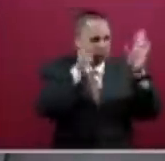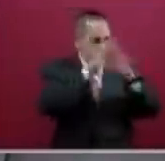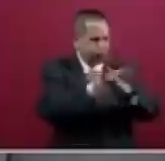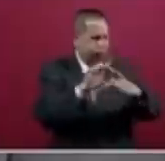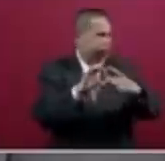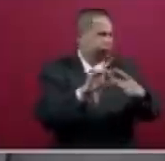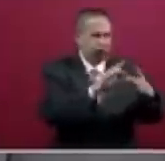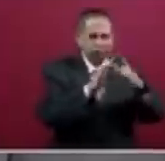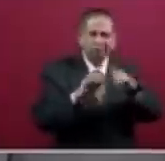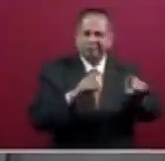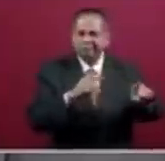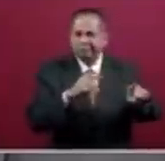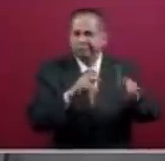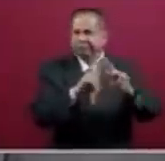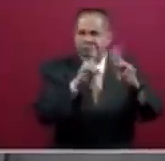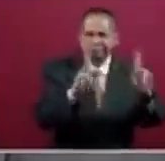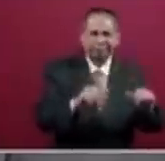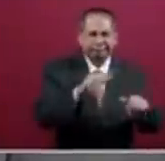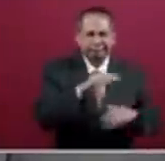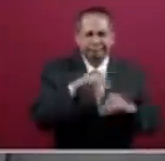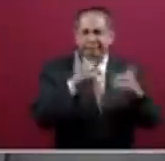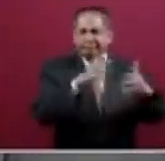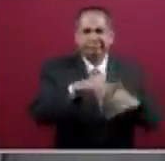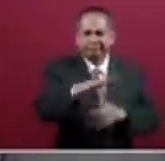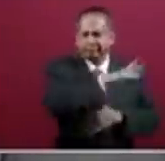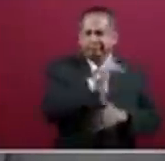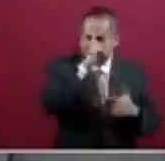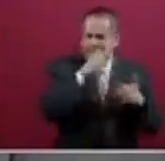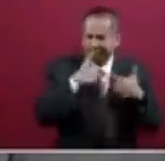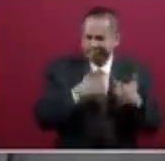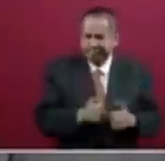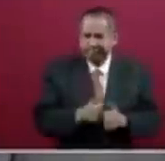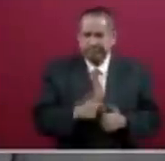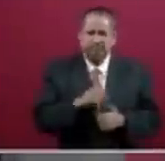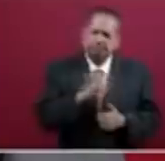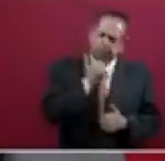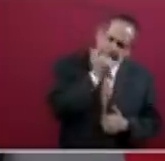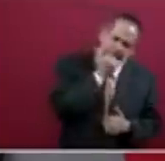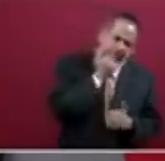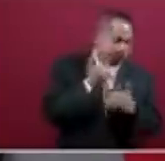reconciliación, de la paz, del perdón,